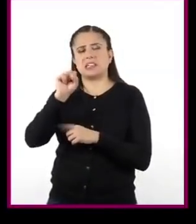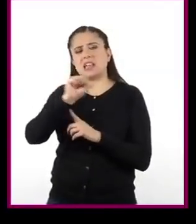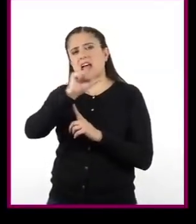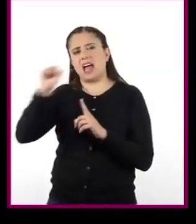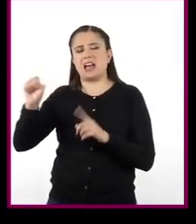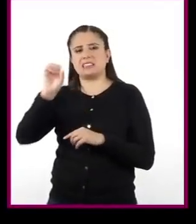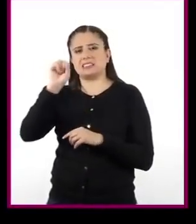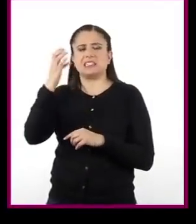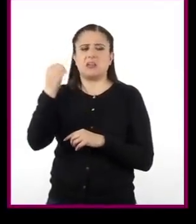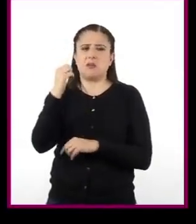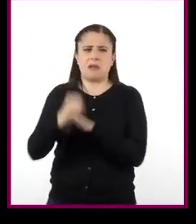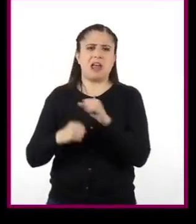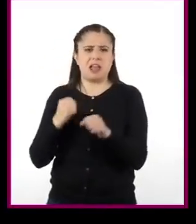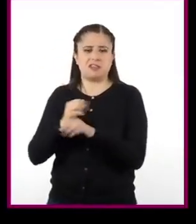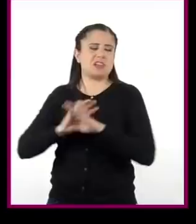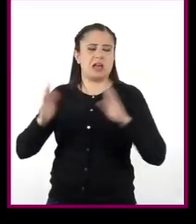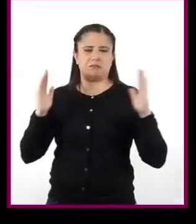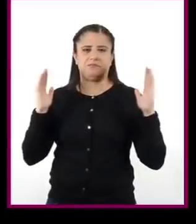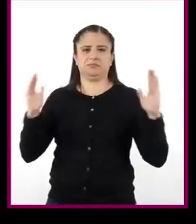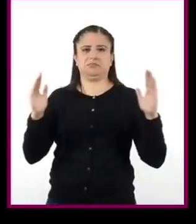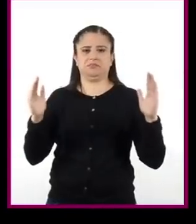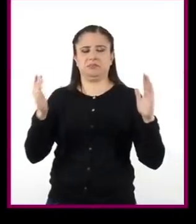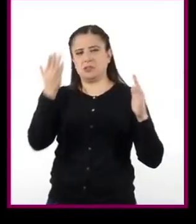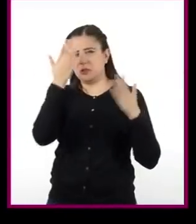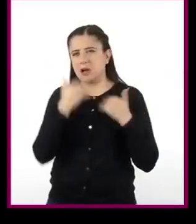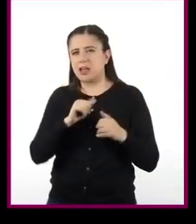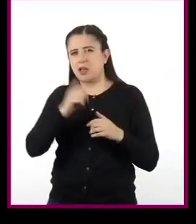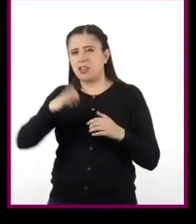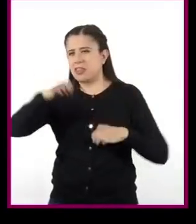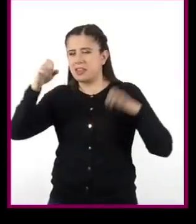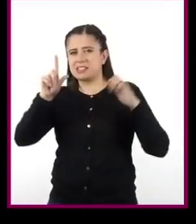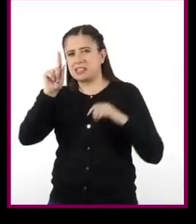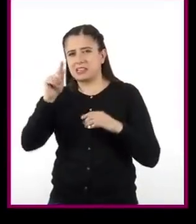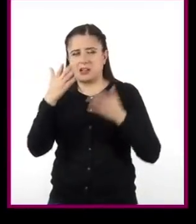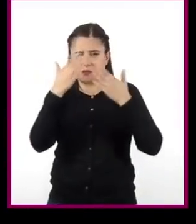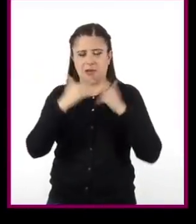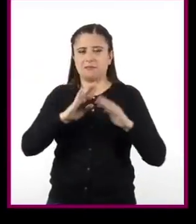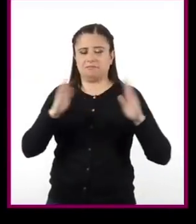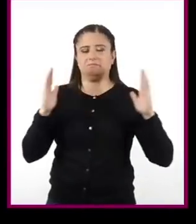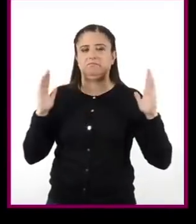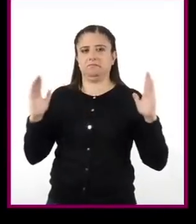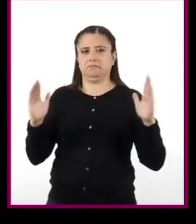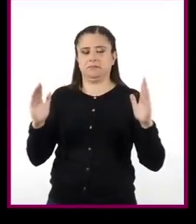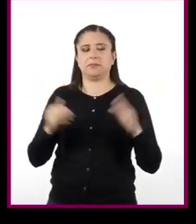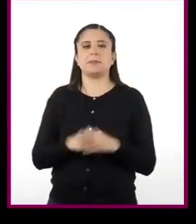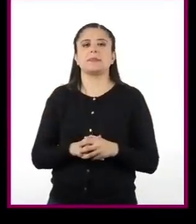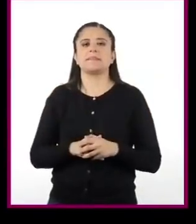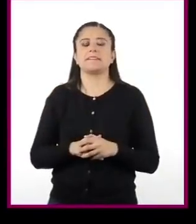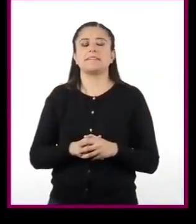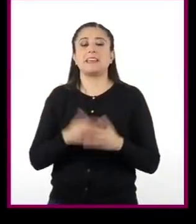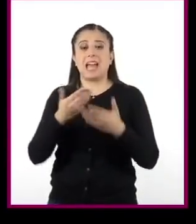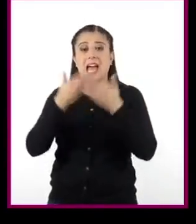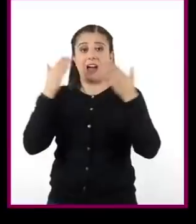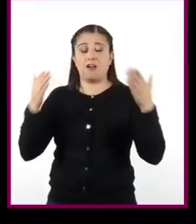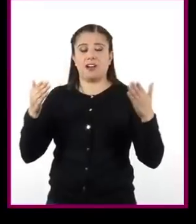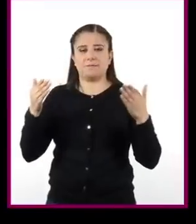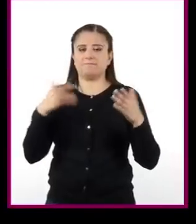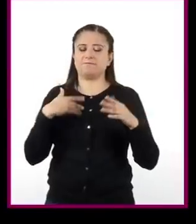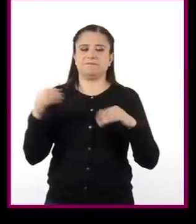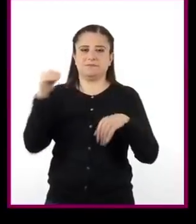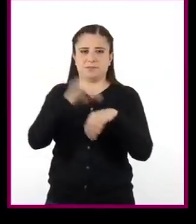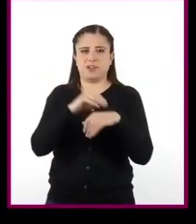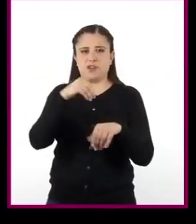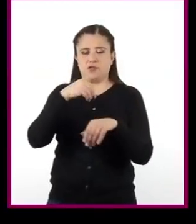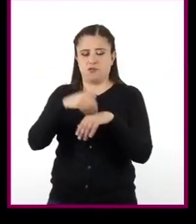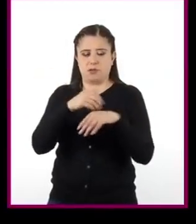a 69 años, con eso basta, ¿verdad? No veo ninguno que tenga 70. Muy bien, entonces ahora vamos a ir acomodando o vaciando